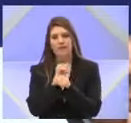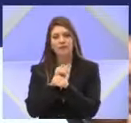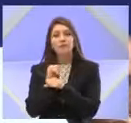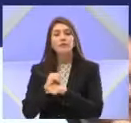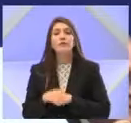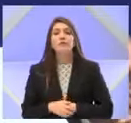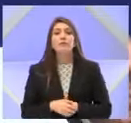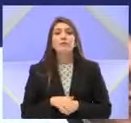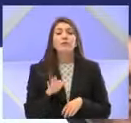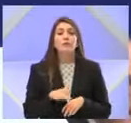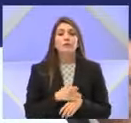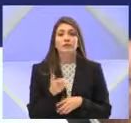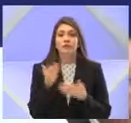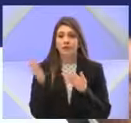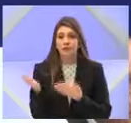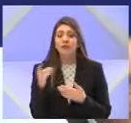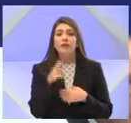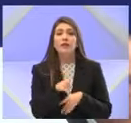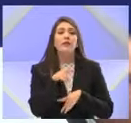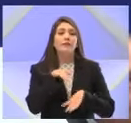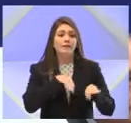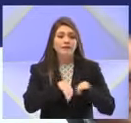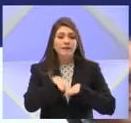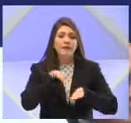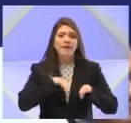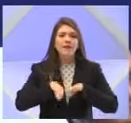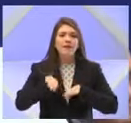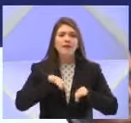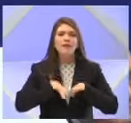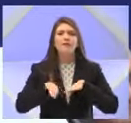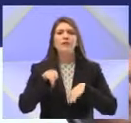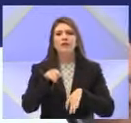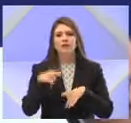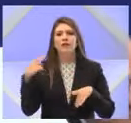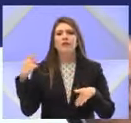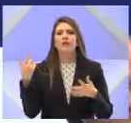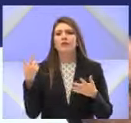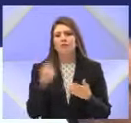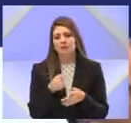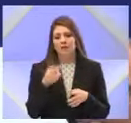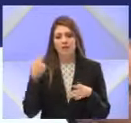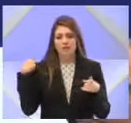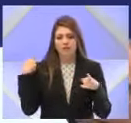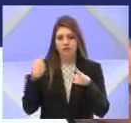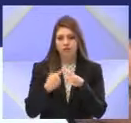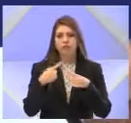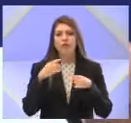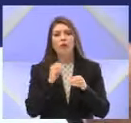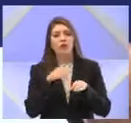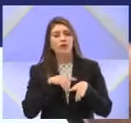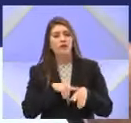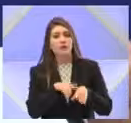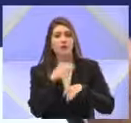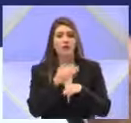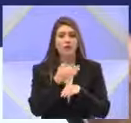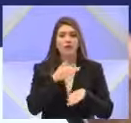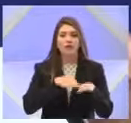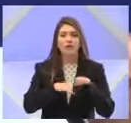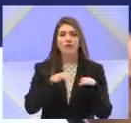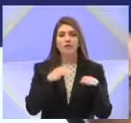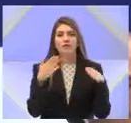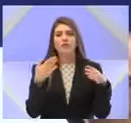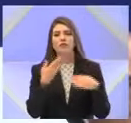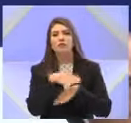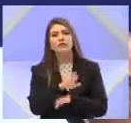además de estar trabajando en han trabajado están trabajando actualmente en este tema de la industria satelital